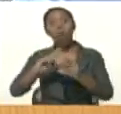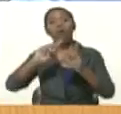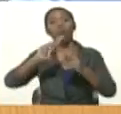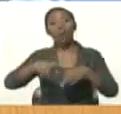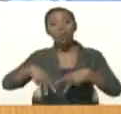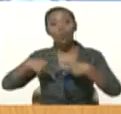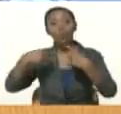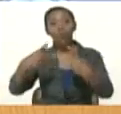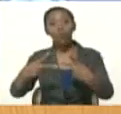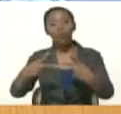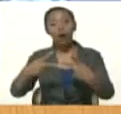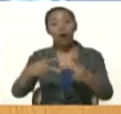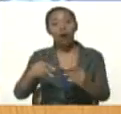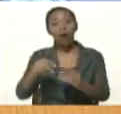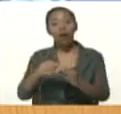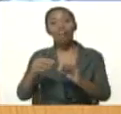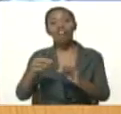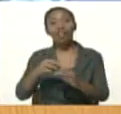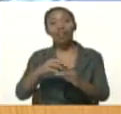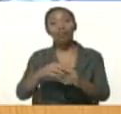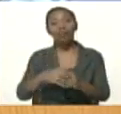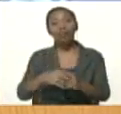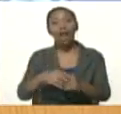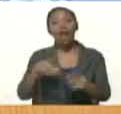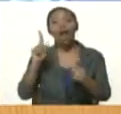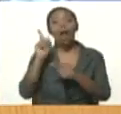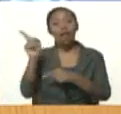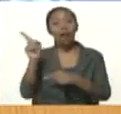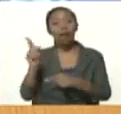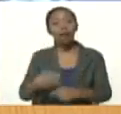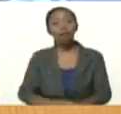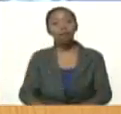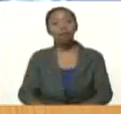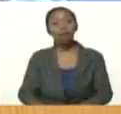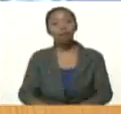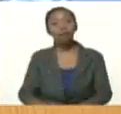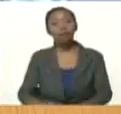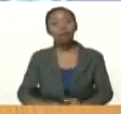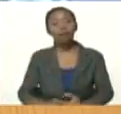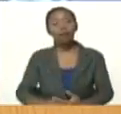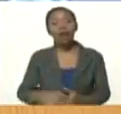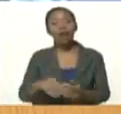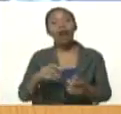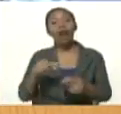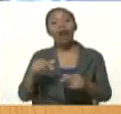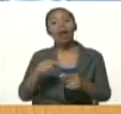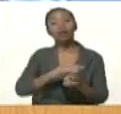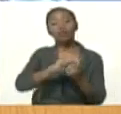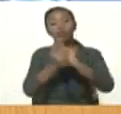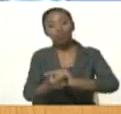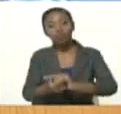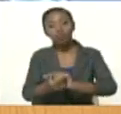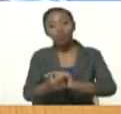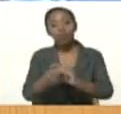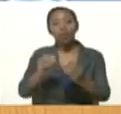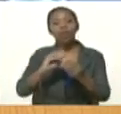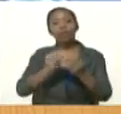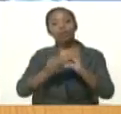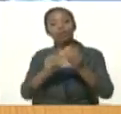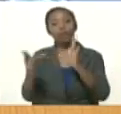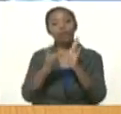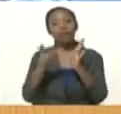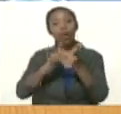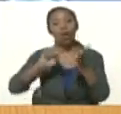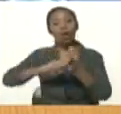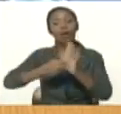por aquí, una vuelta por allá, y ya puedo decir que estamos en condiciones